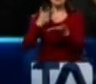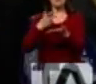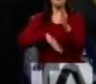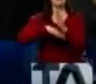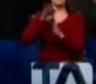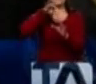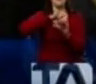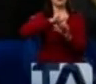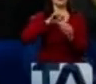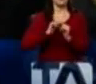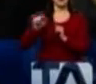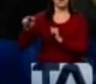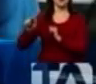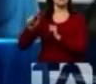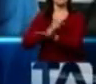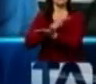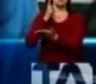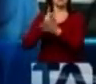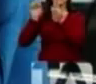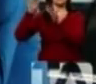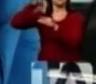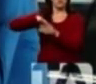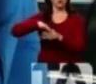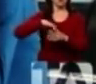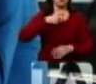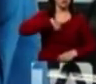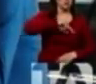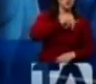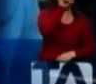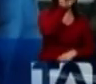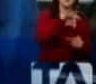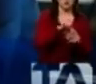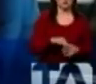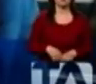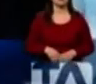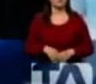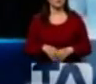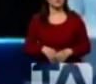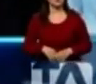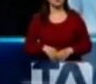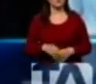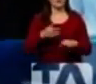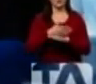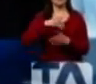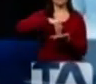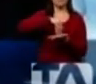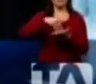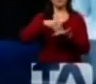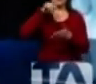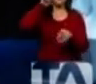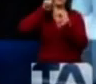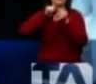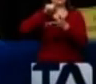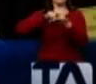y Hidalgo Hidalgo tienen seis, son mayoría. El segundo debate se dará en los próximos días, luego de que los miembros del fideicomiso acuerden